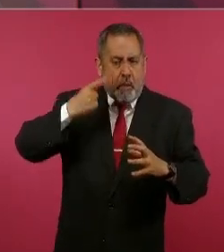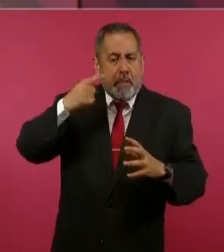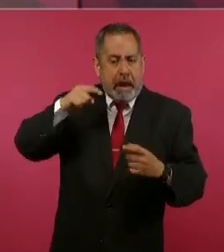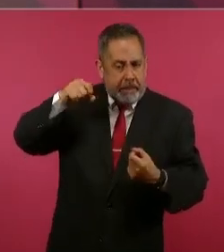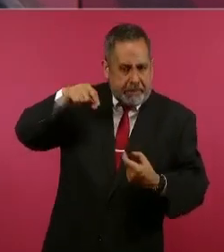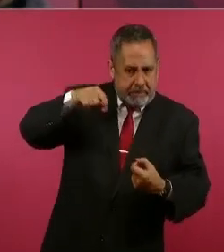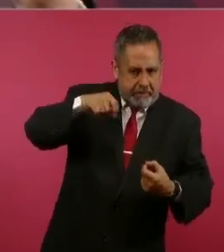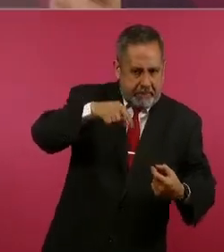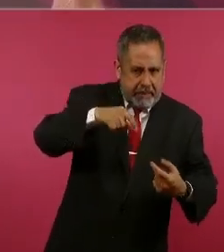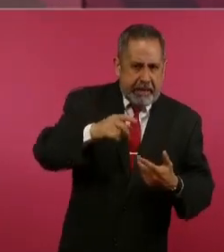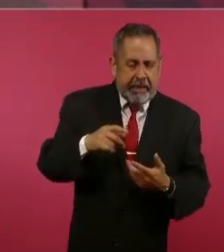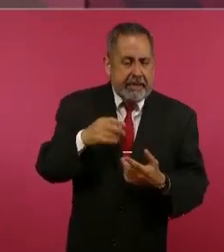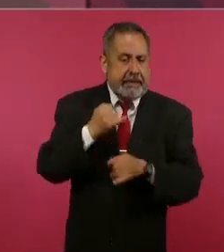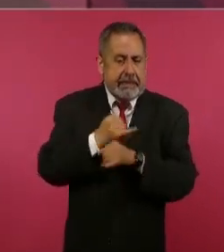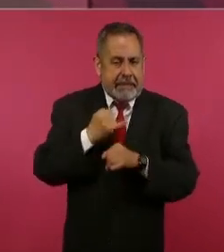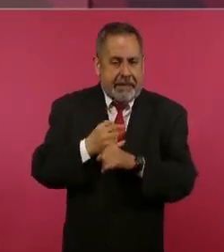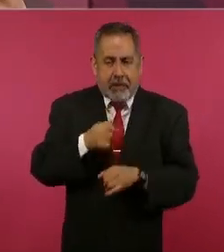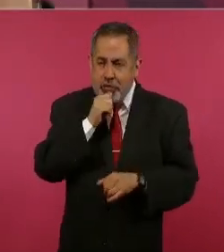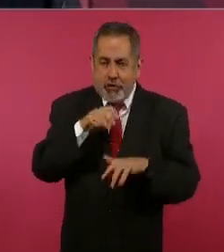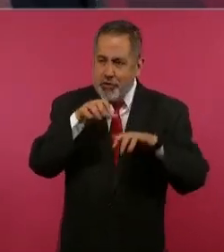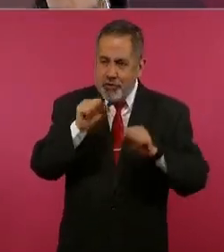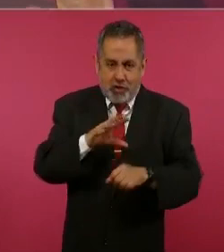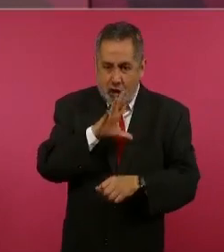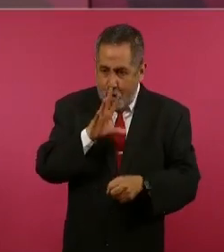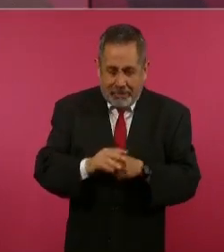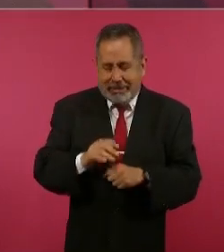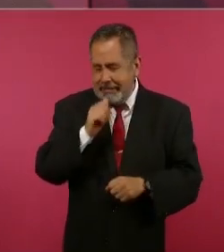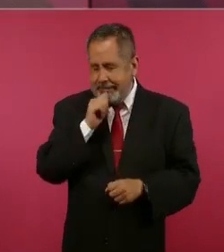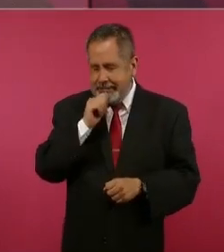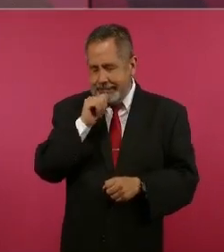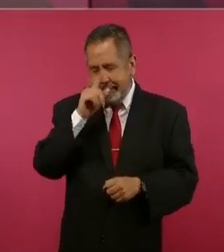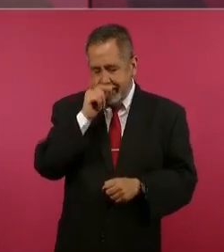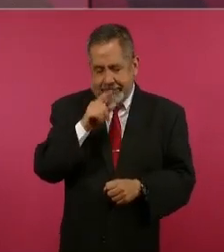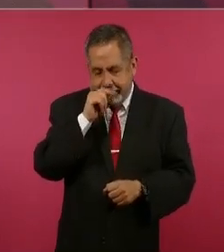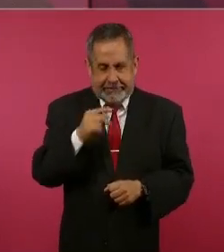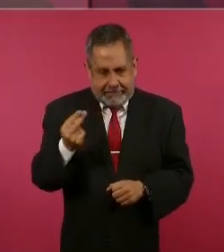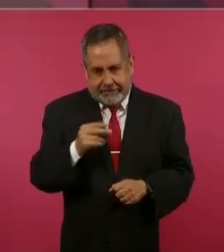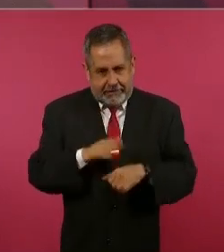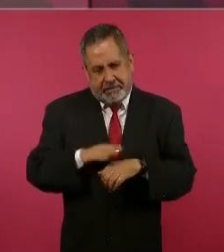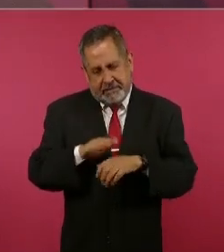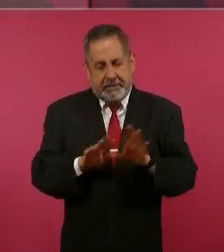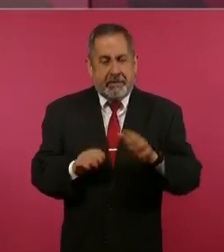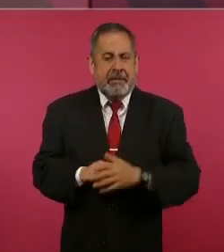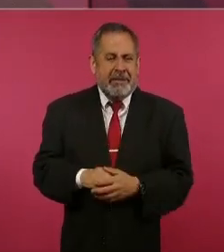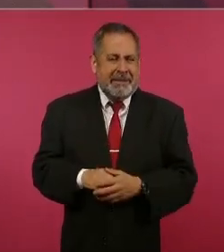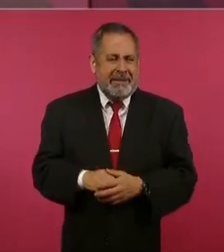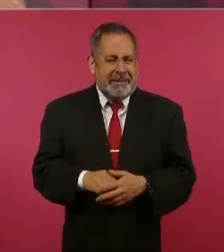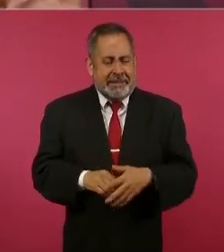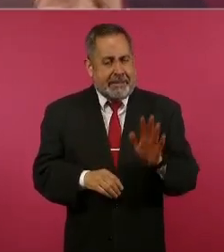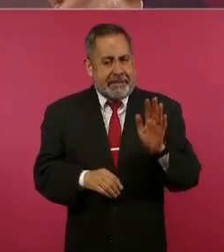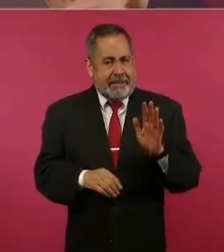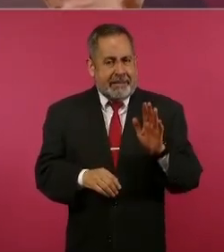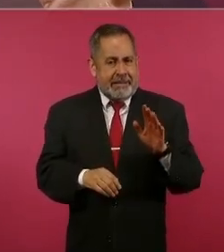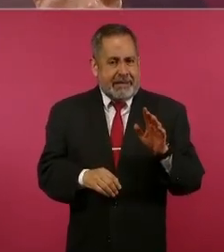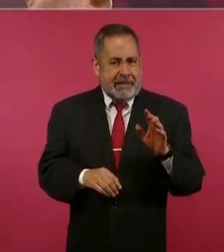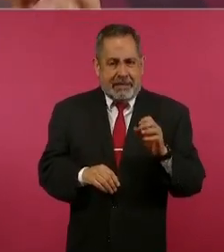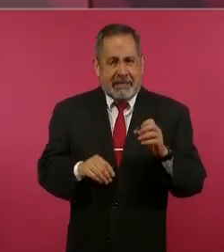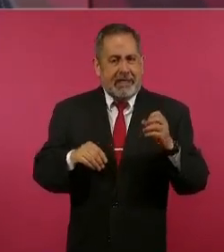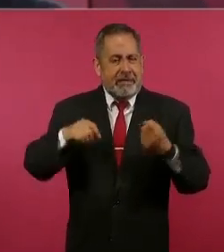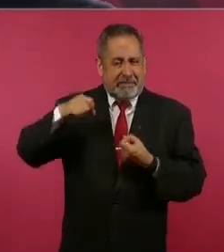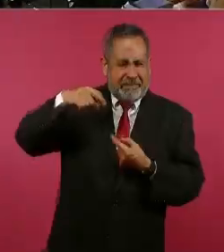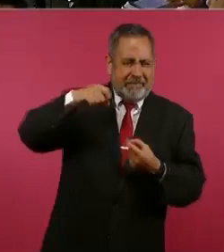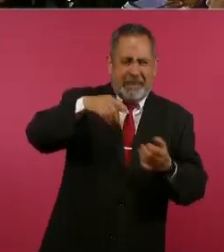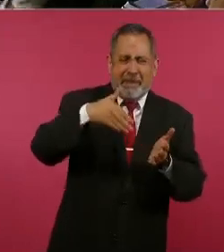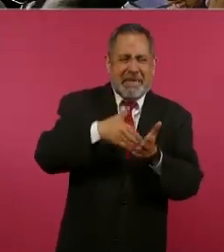pero todavía no se alcanza a tener el número que se requiere. Son miles de pequeños